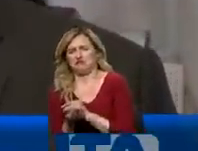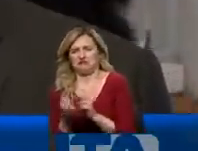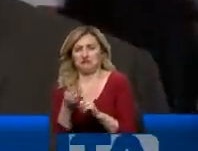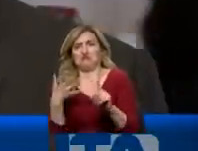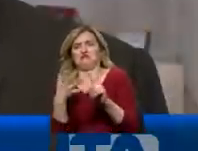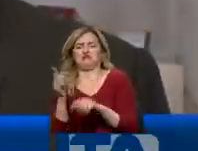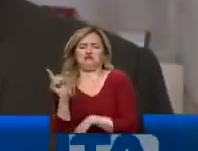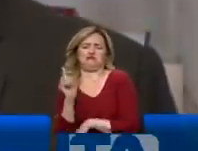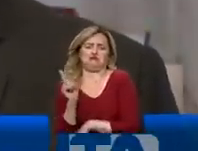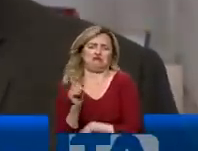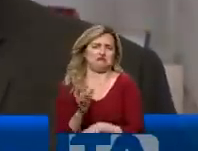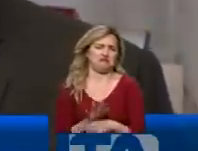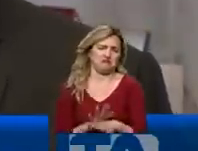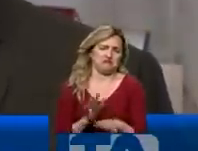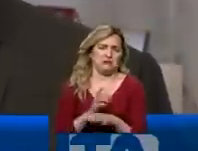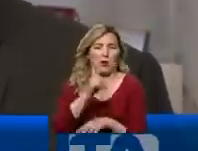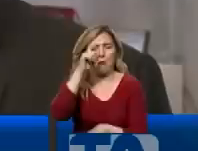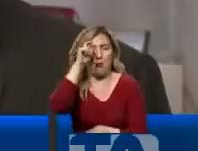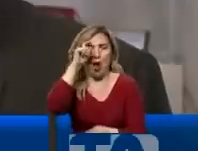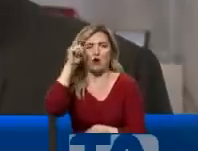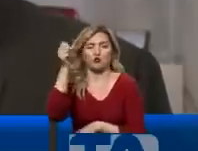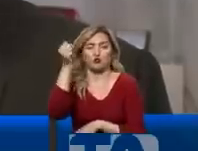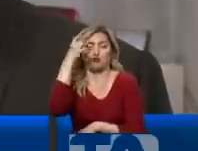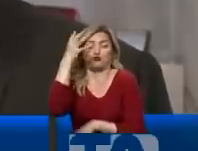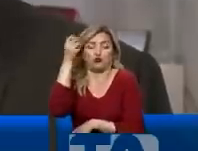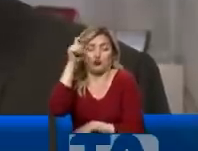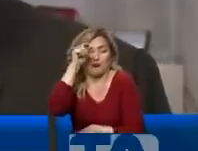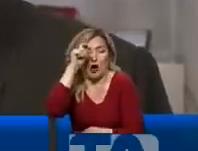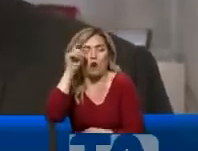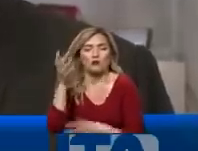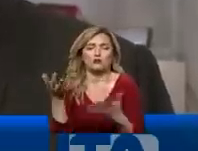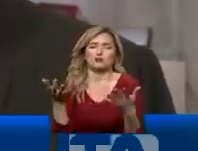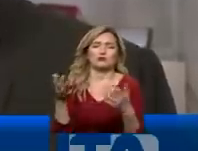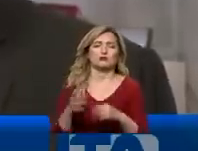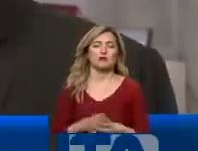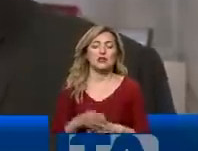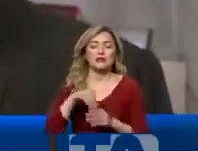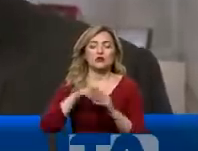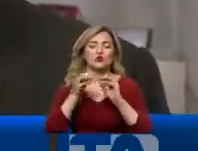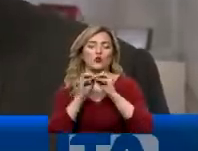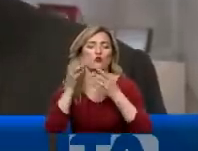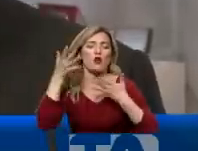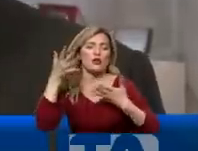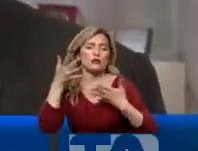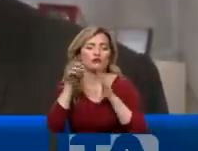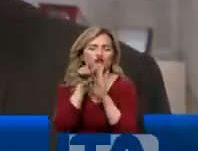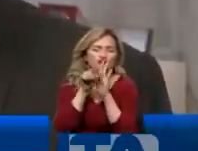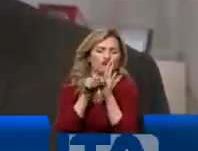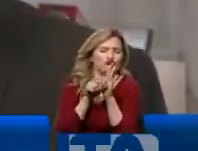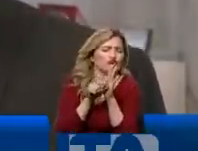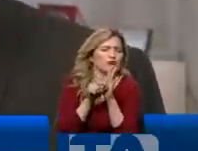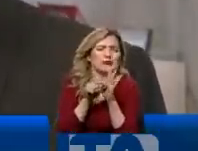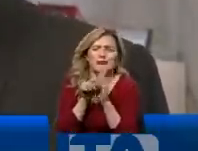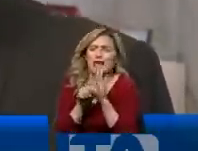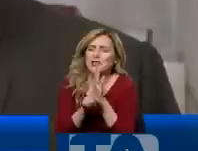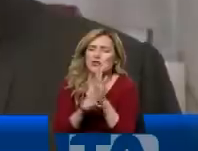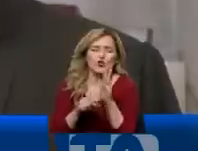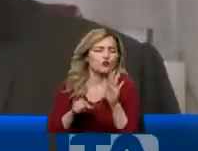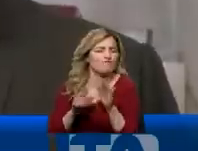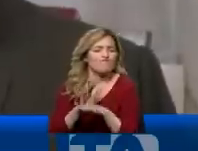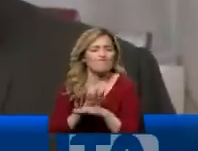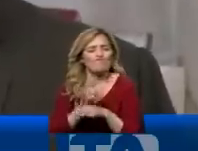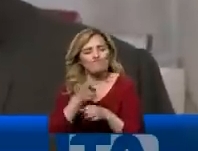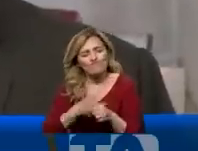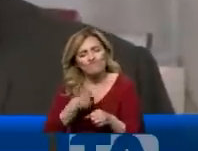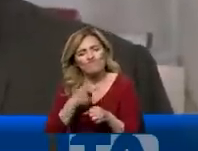es necesario que al interior de la bancada analicemos muy prolijamente el contenido de la propuesta del Ejecutivo y demos